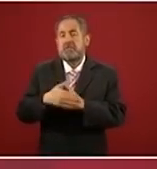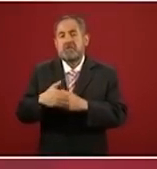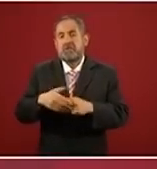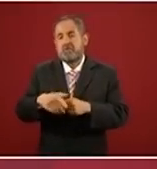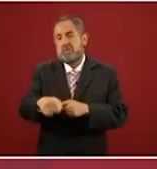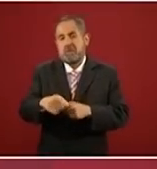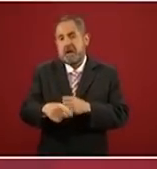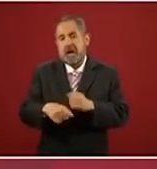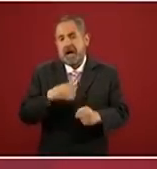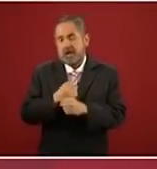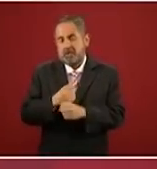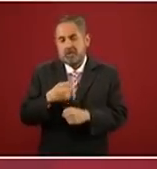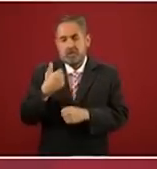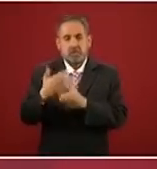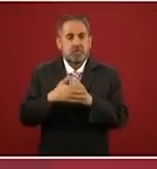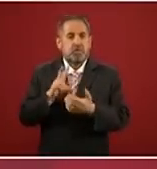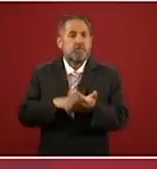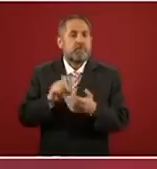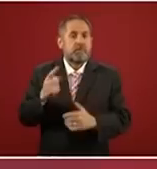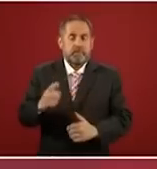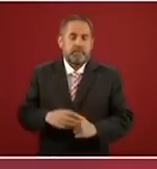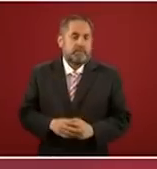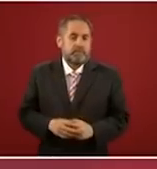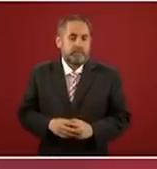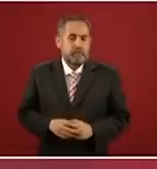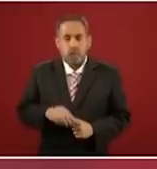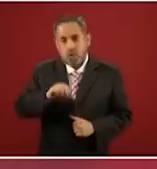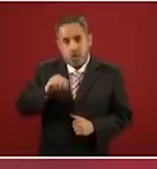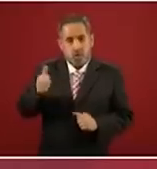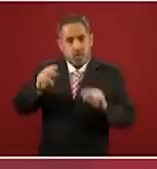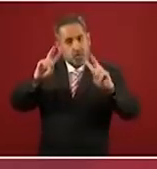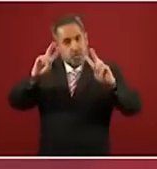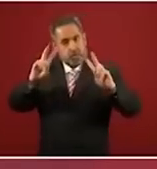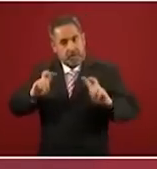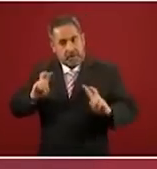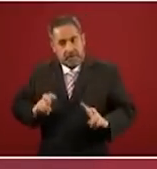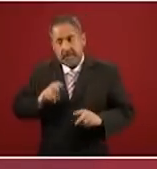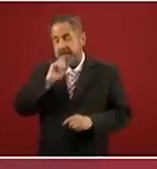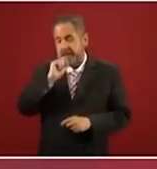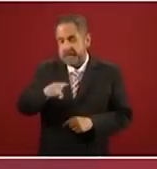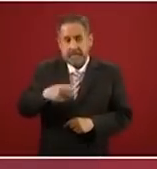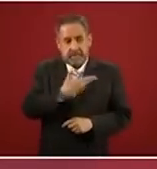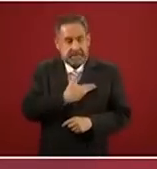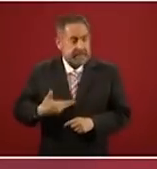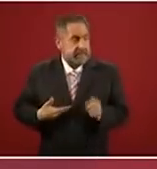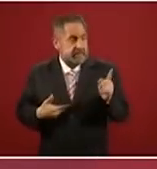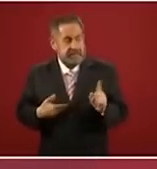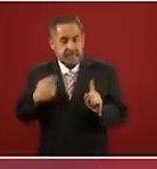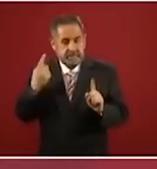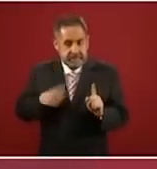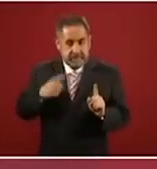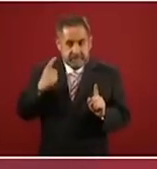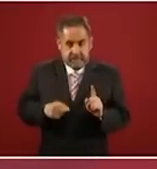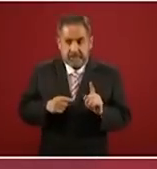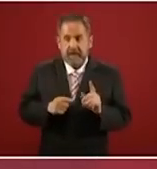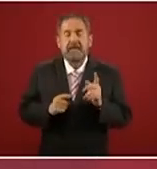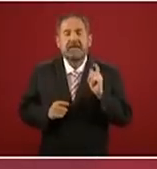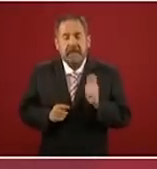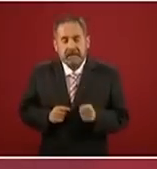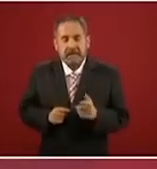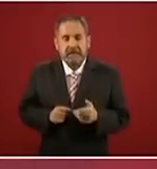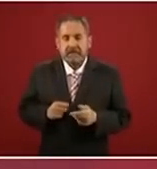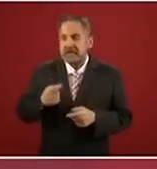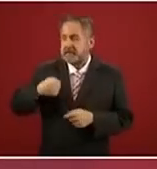ciclo escolar otro tema fundamental en el que ha insistido el señor presidente es en el tema de